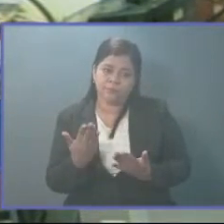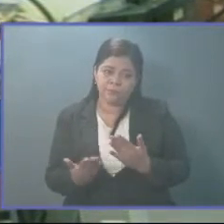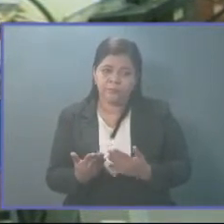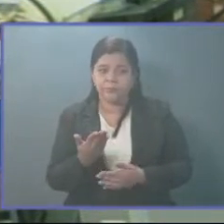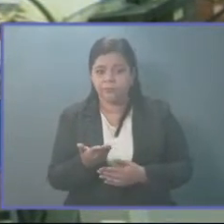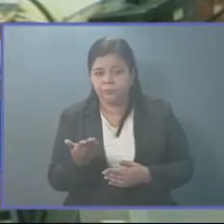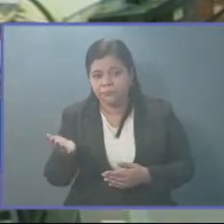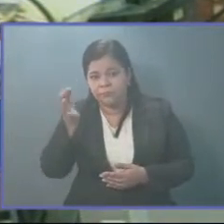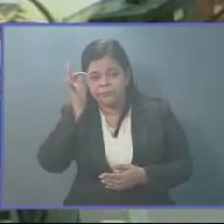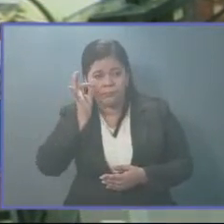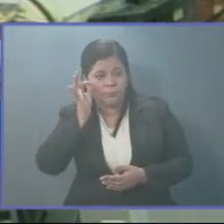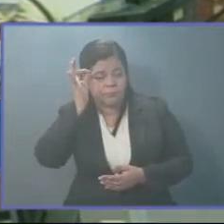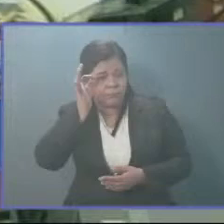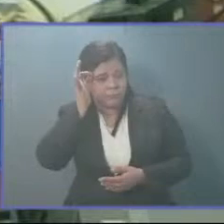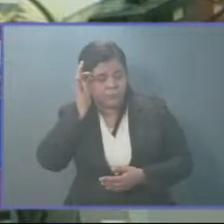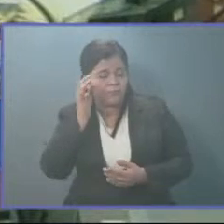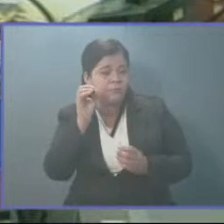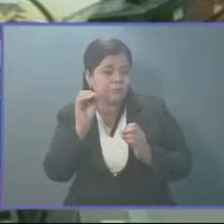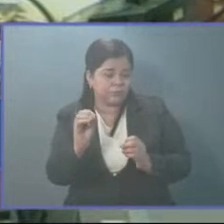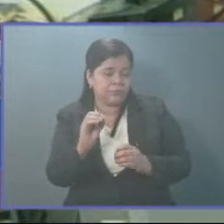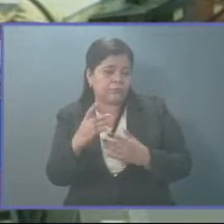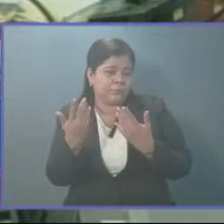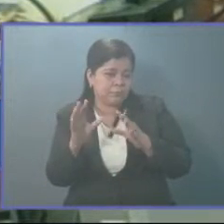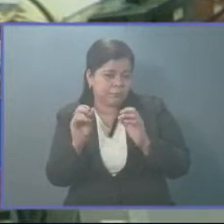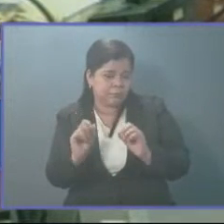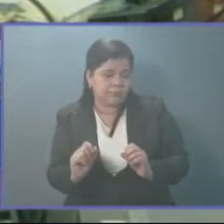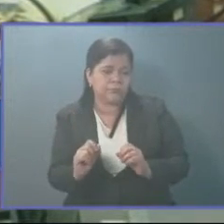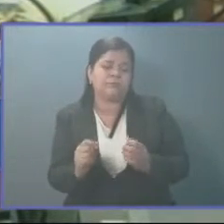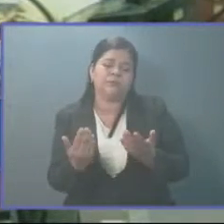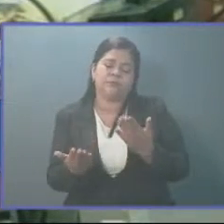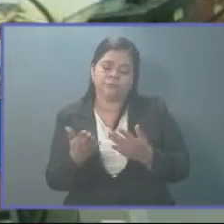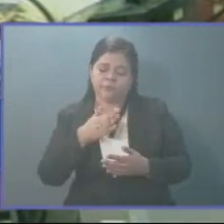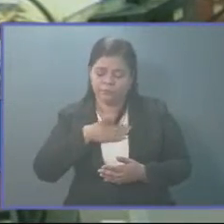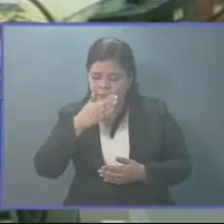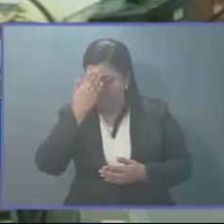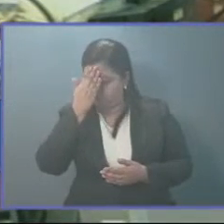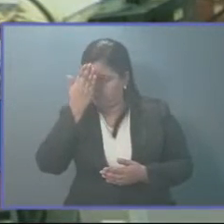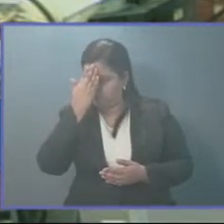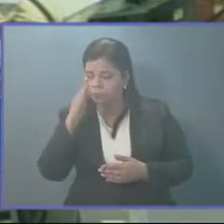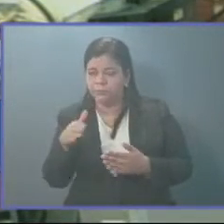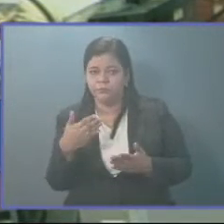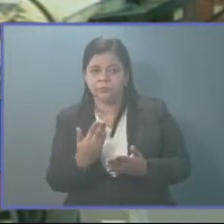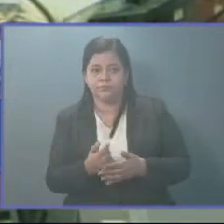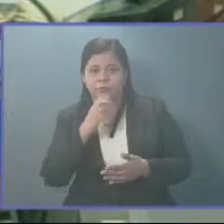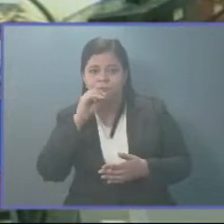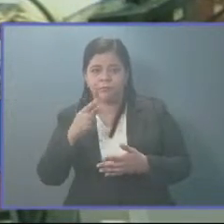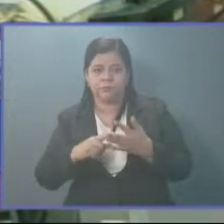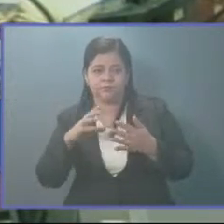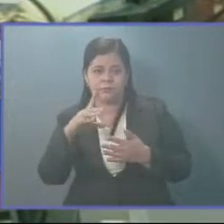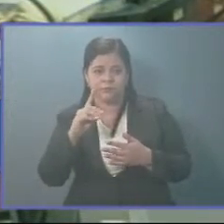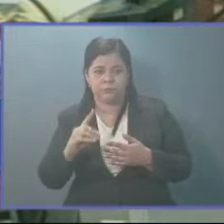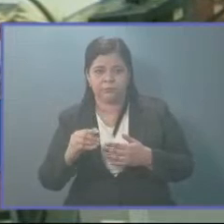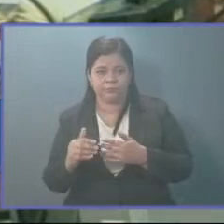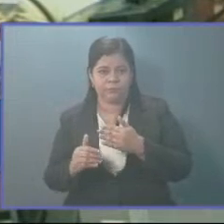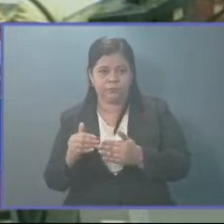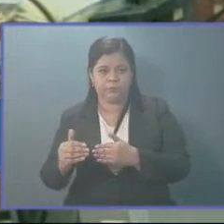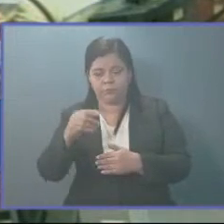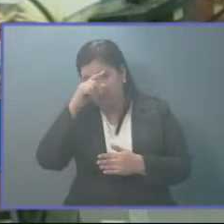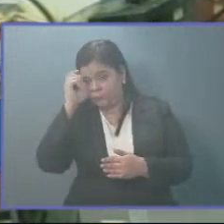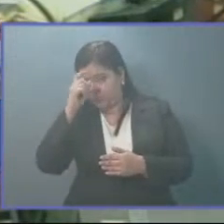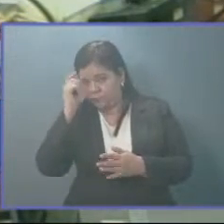filosóficos o de alcance que se pueda tener, sin duda alguna, hablar de Código Procesal Laboral es mucho más